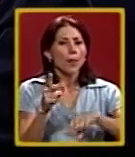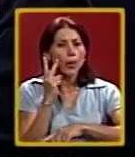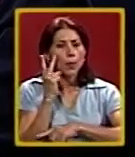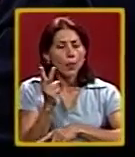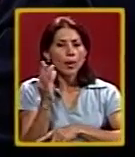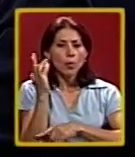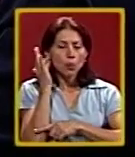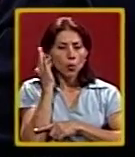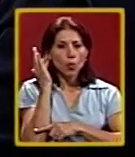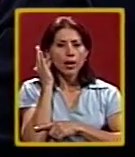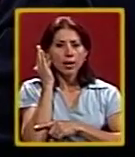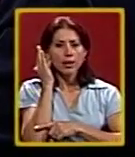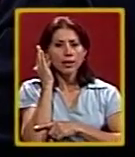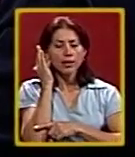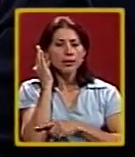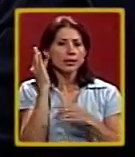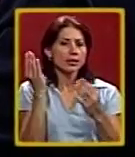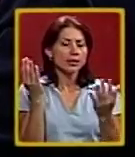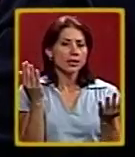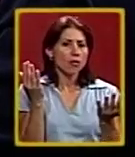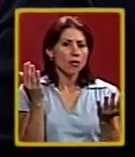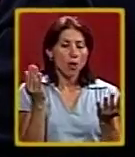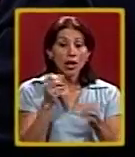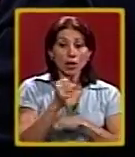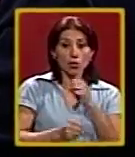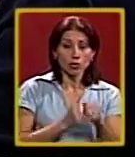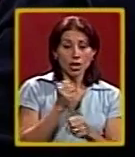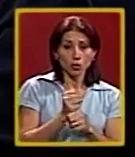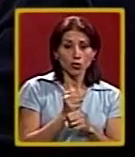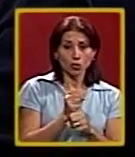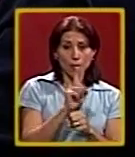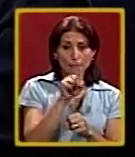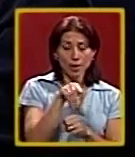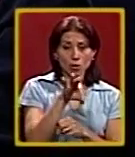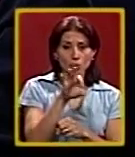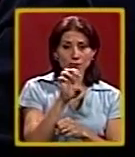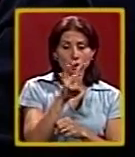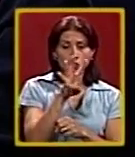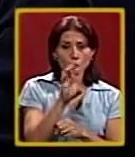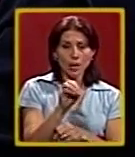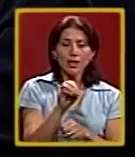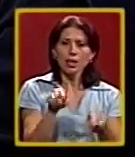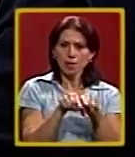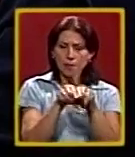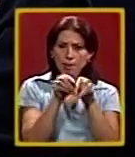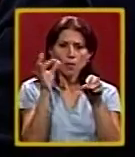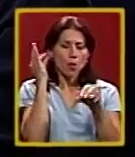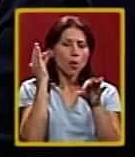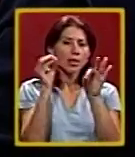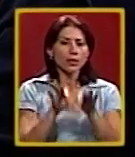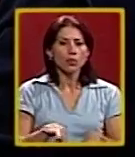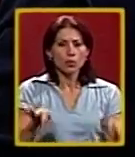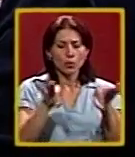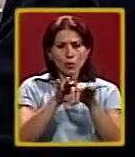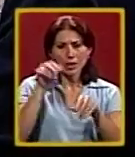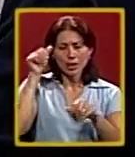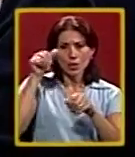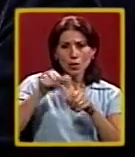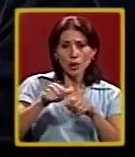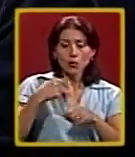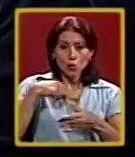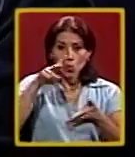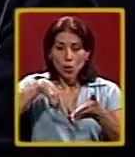mujeres en los 40 que marcaron también, cuando aquella manifestación que uno lee,